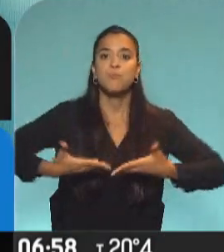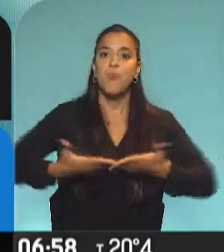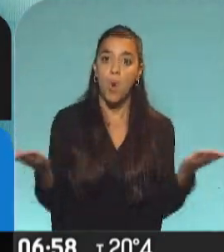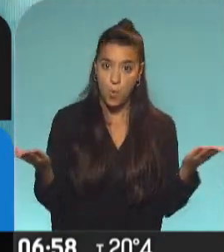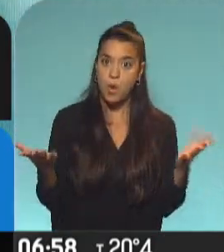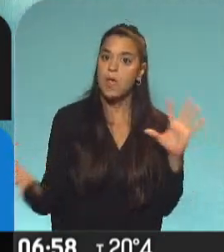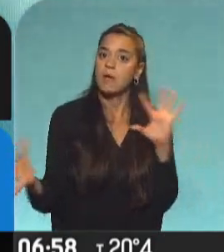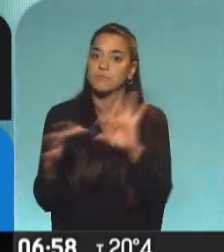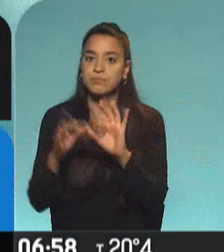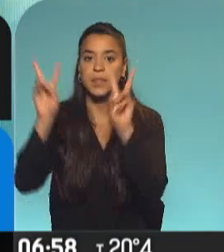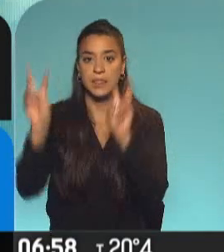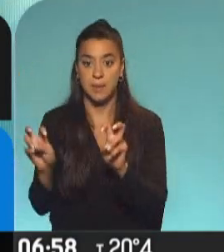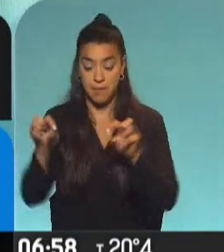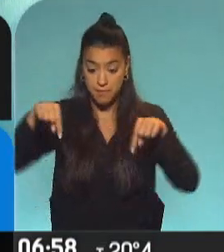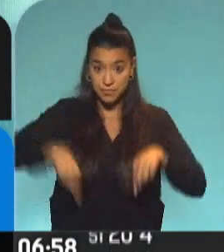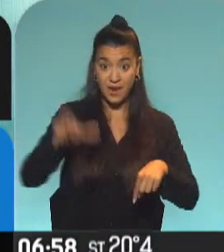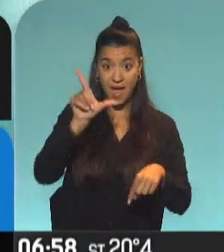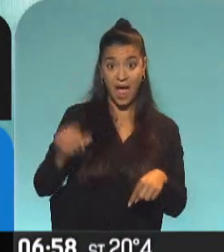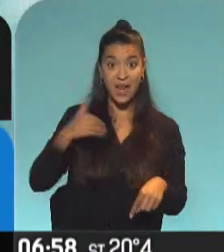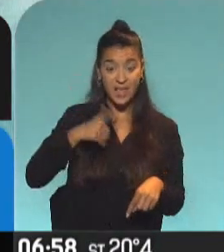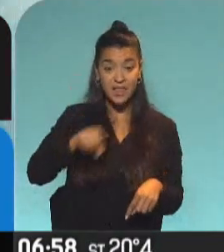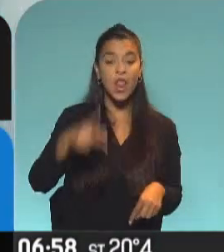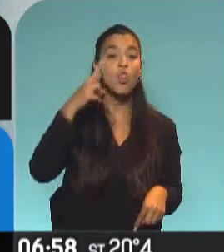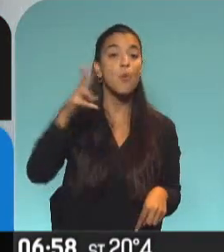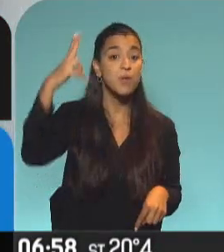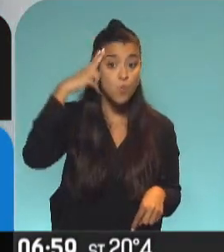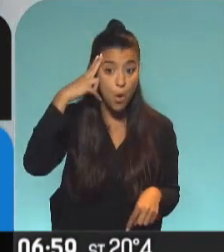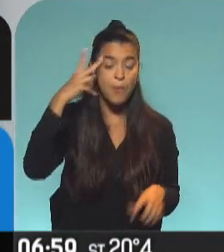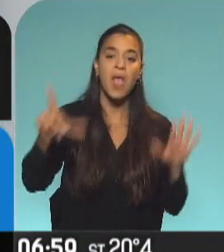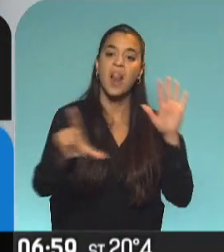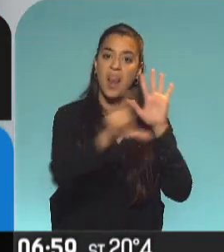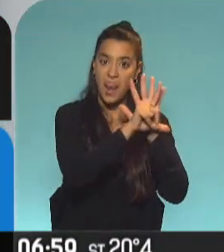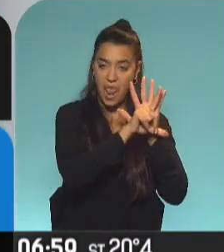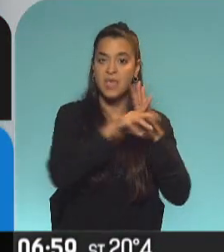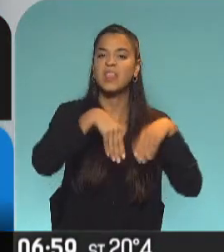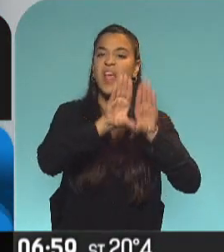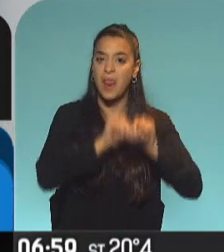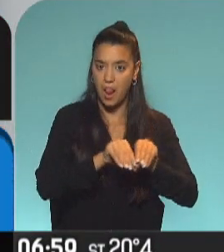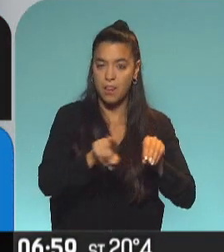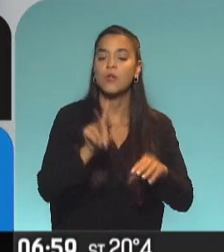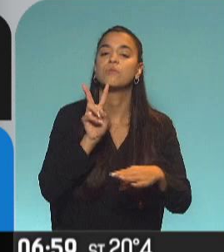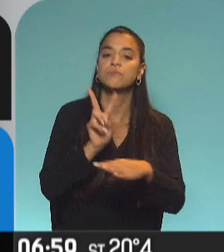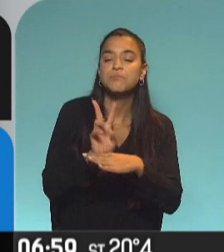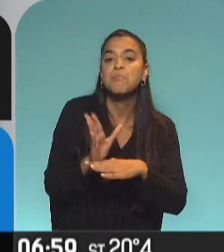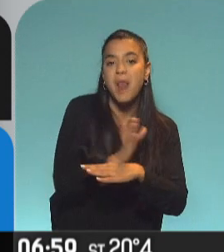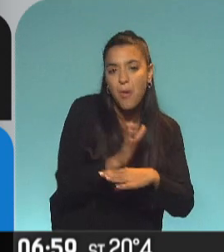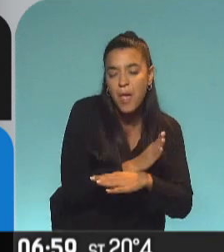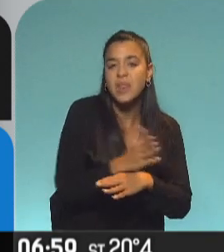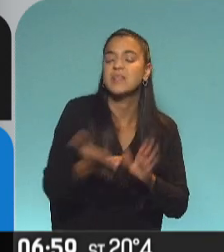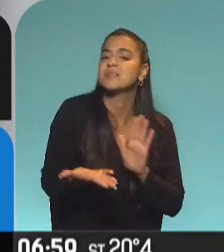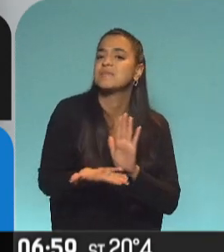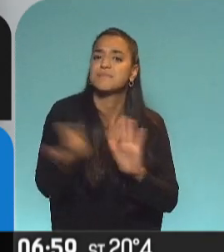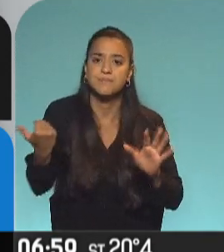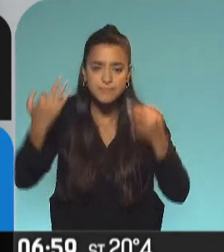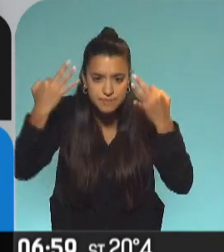en este sentido. En nuestro país, en el año 2009 se sancionó una ley integral para prevenir y para erradicar de manera